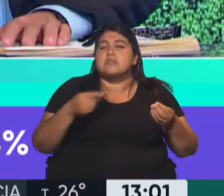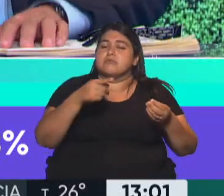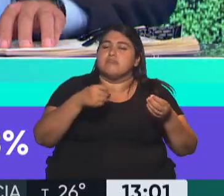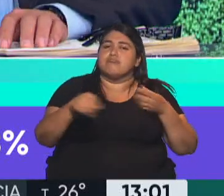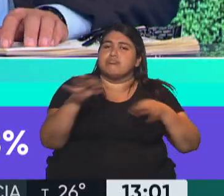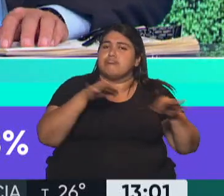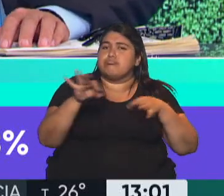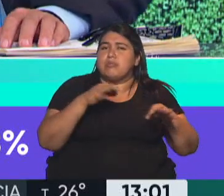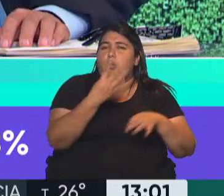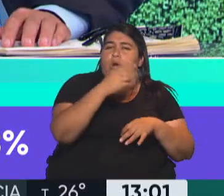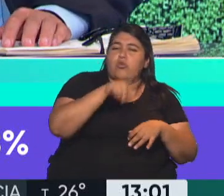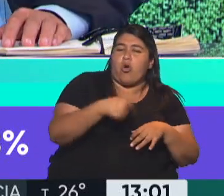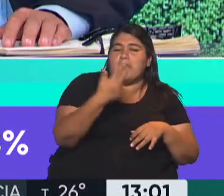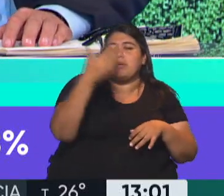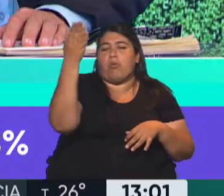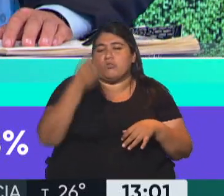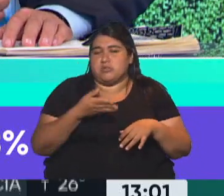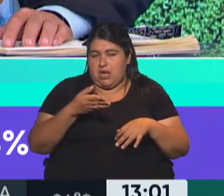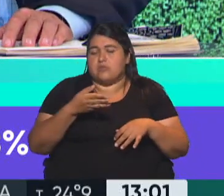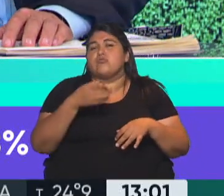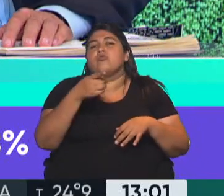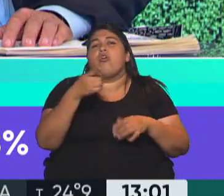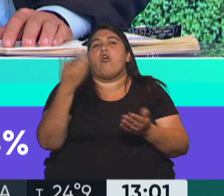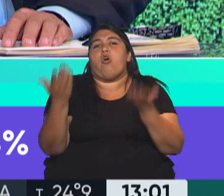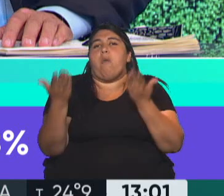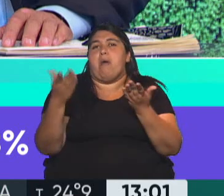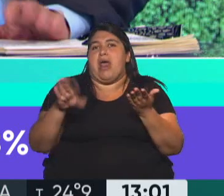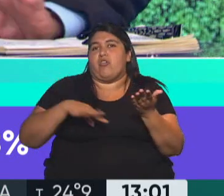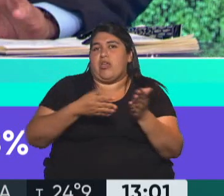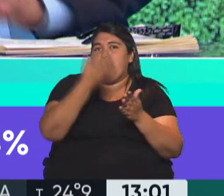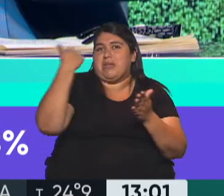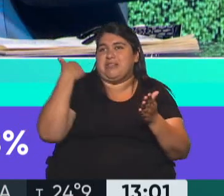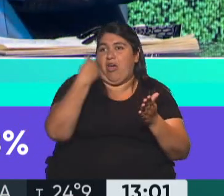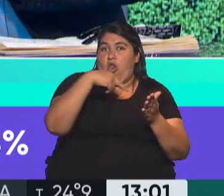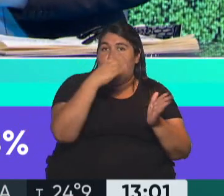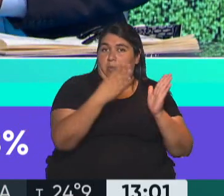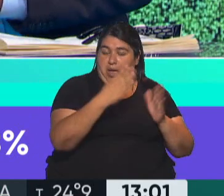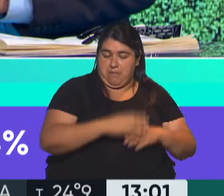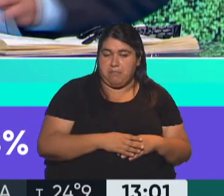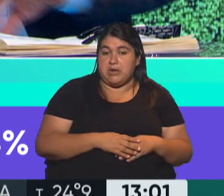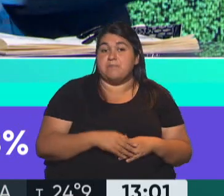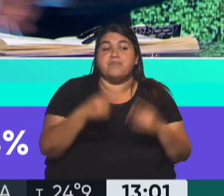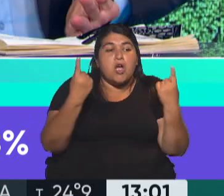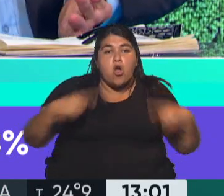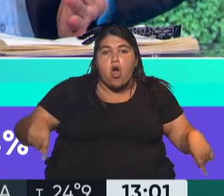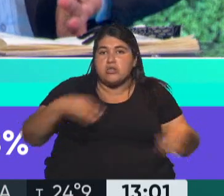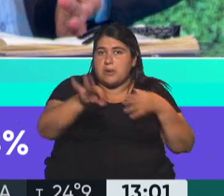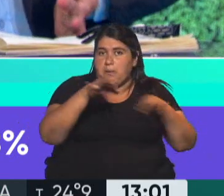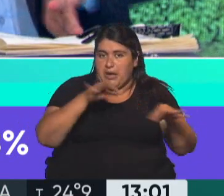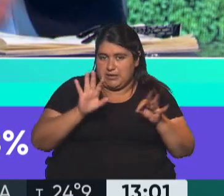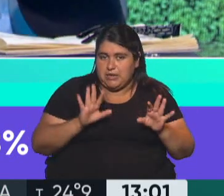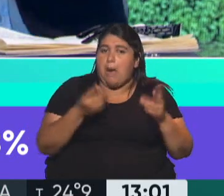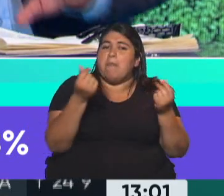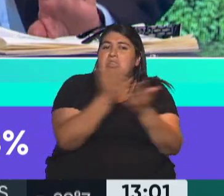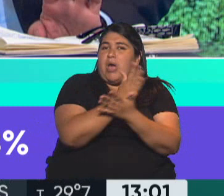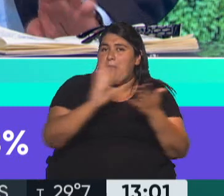del 4,3% con respecto a noviembre del año anterior. Esto es cantidades físicas, es decir, está despejado el tema